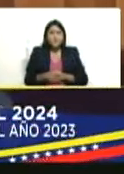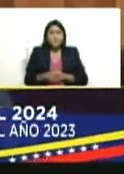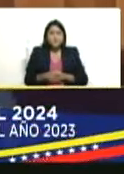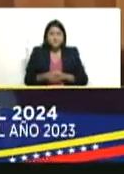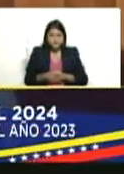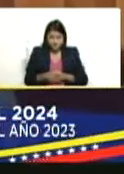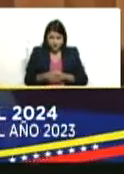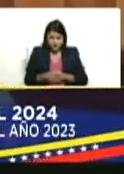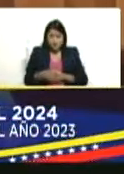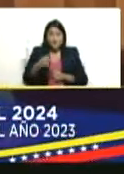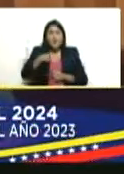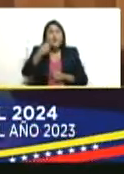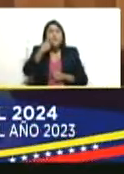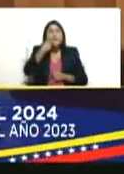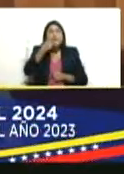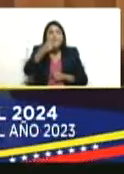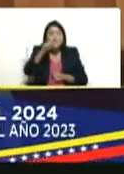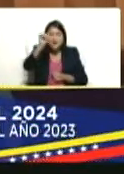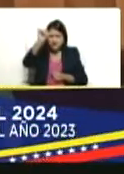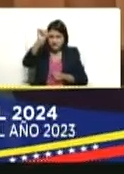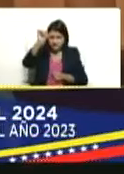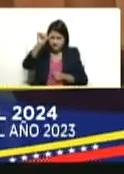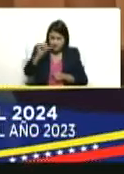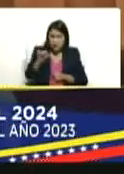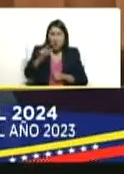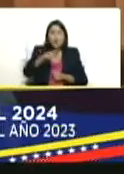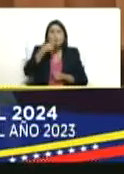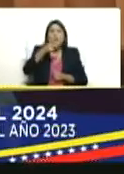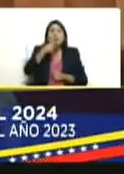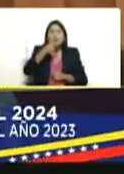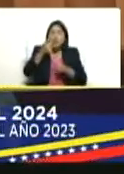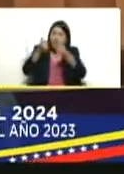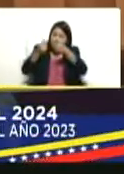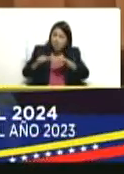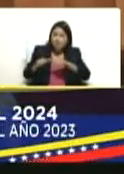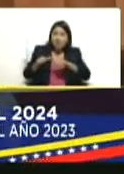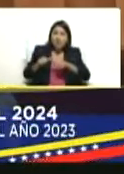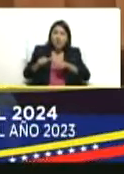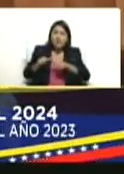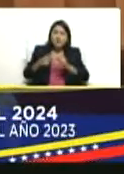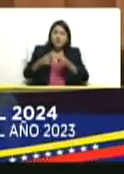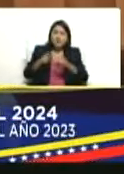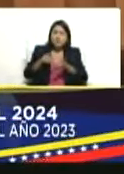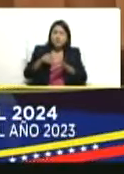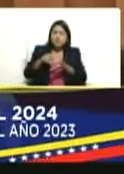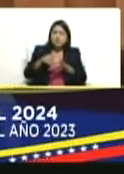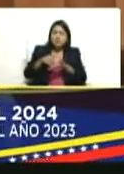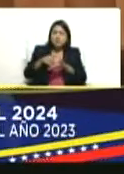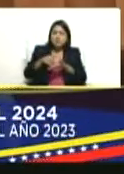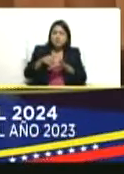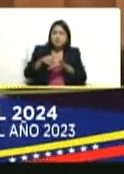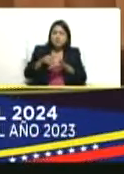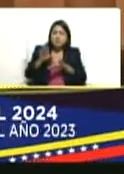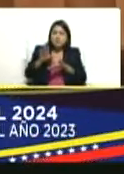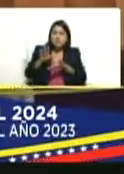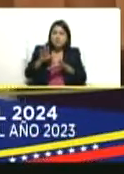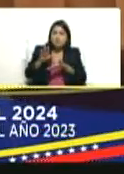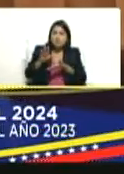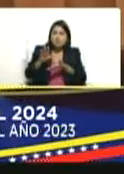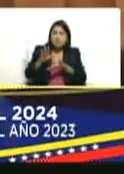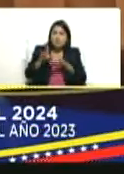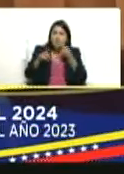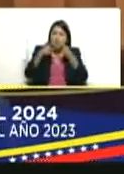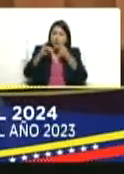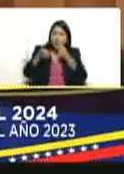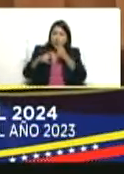liquidado moralmente y políticamente, le dieron una patada y lo sacaron del juego